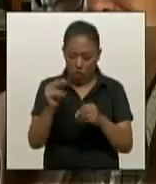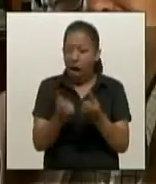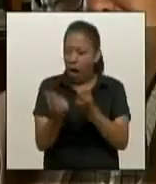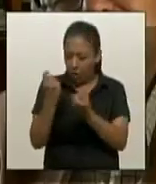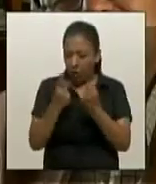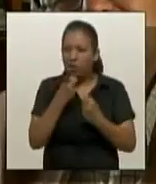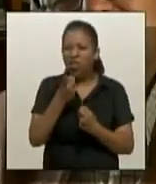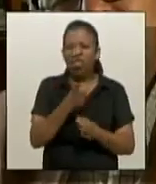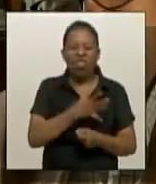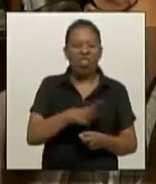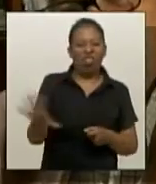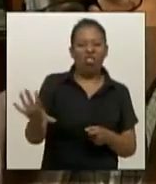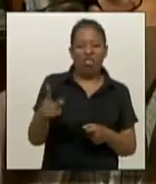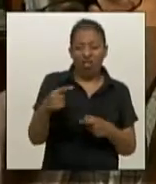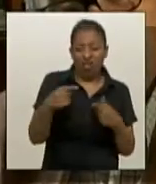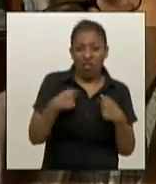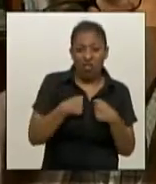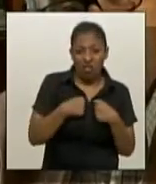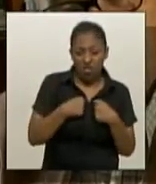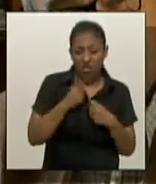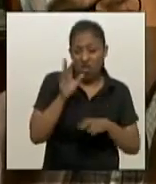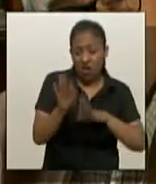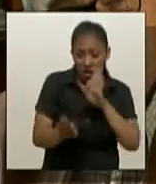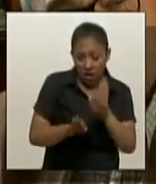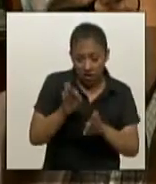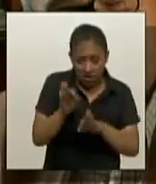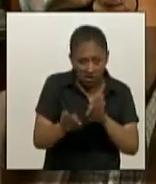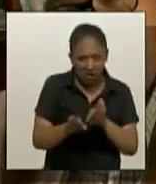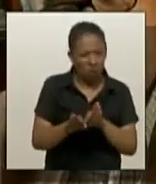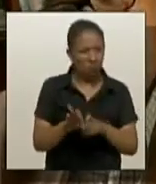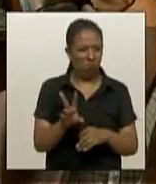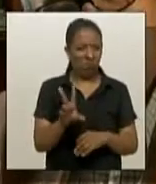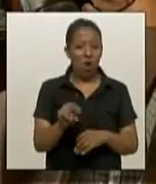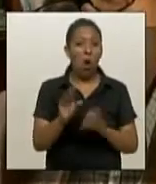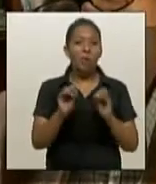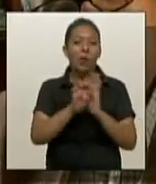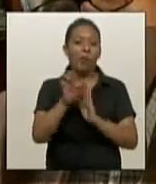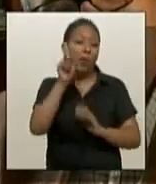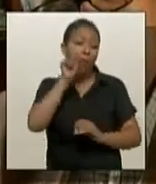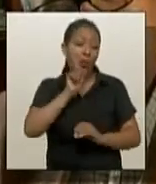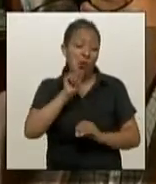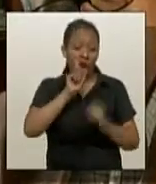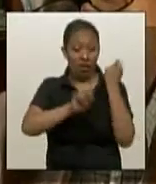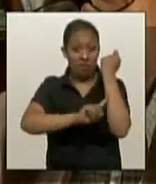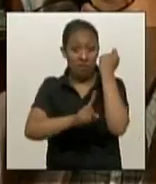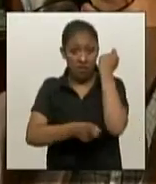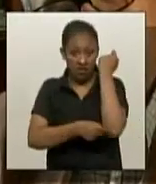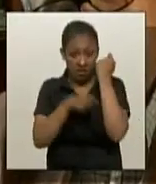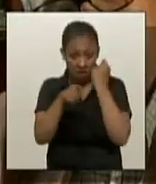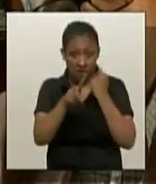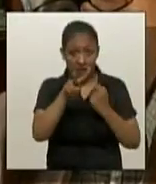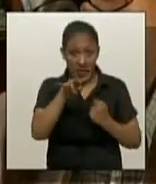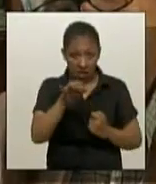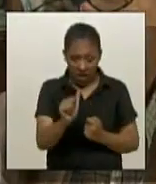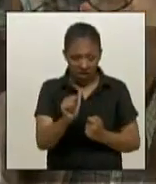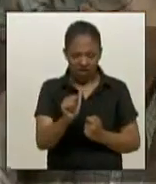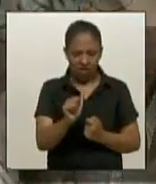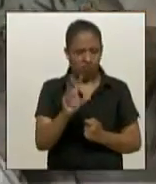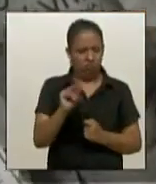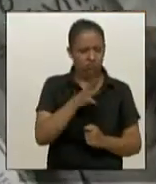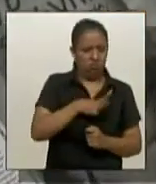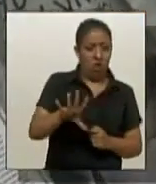siguen negándose a atender un parto de una mujer con VIH, o siguen regañando a las